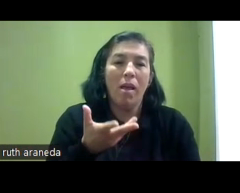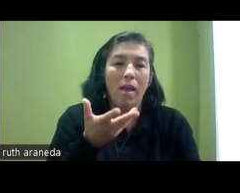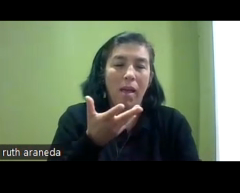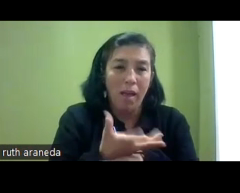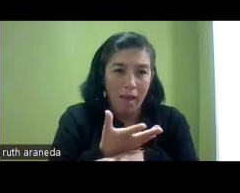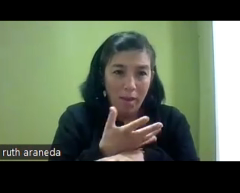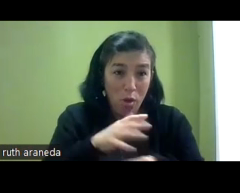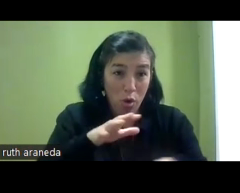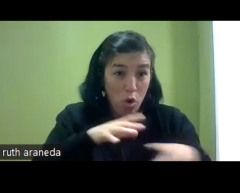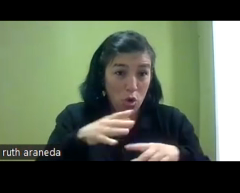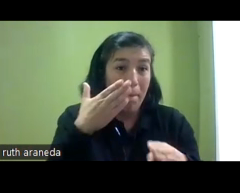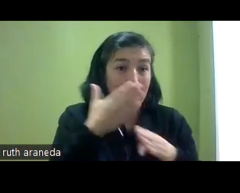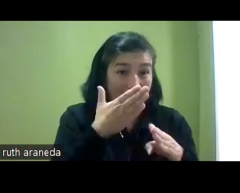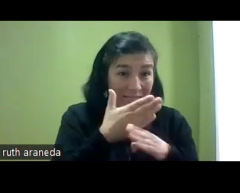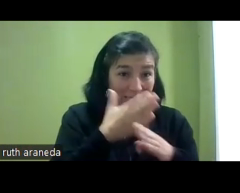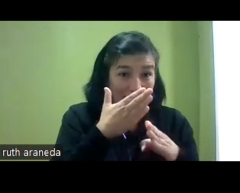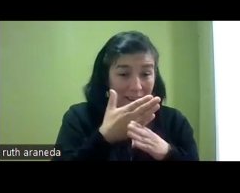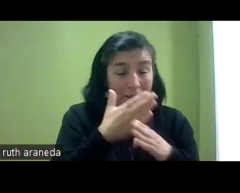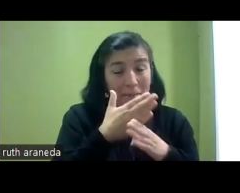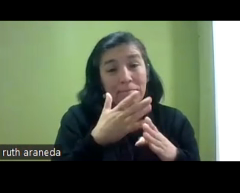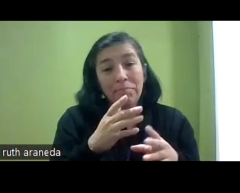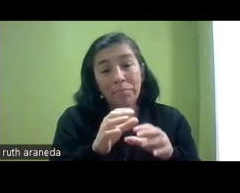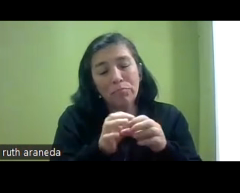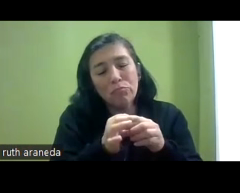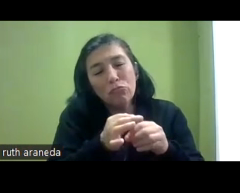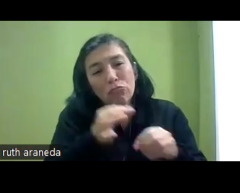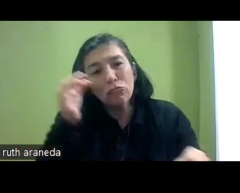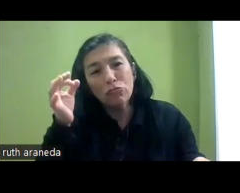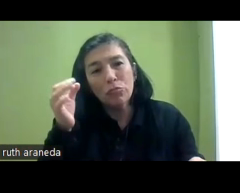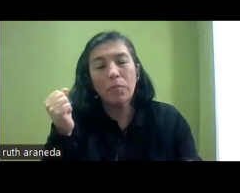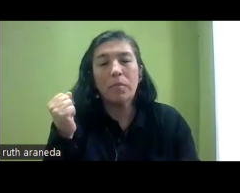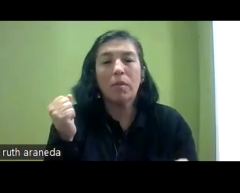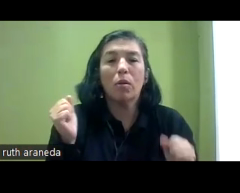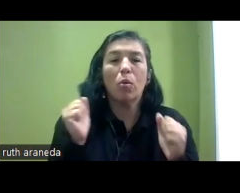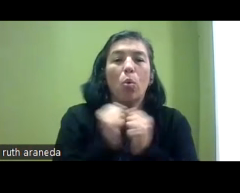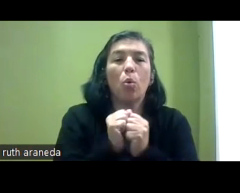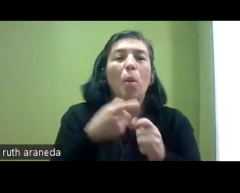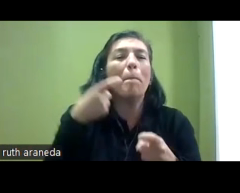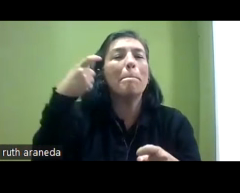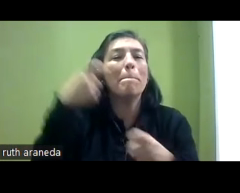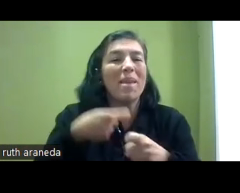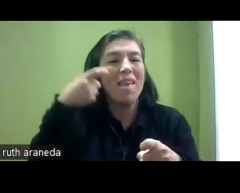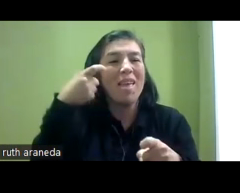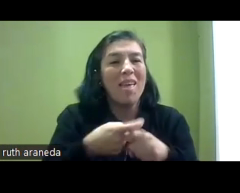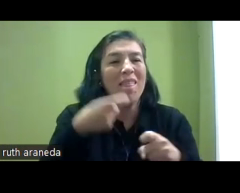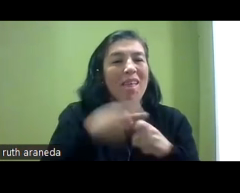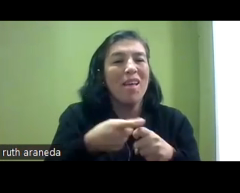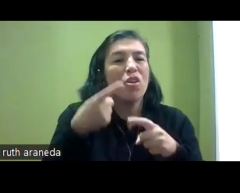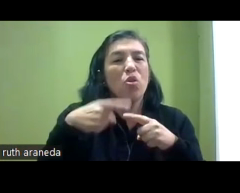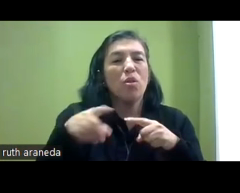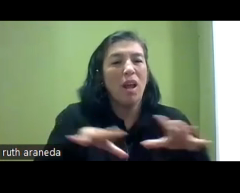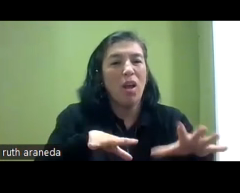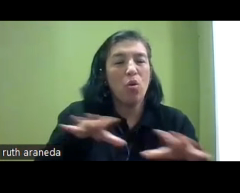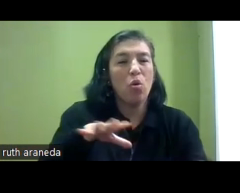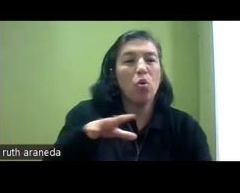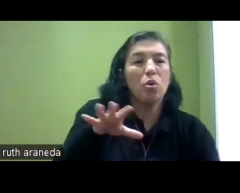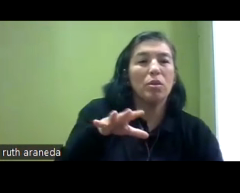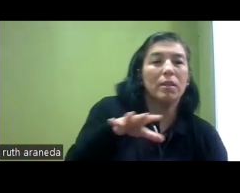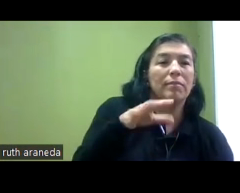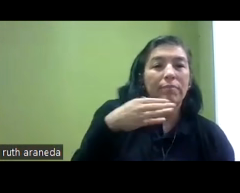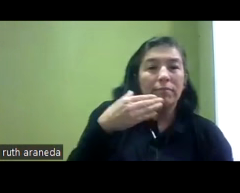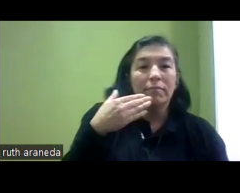objetos de maderas locales con eh, piedras y otras materias primas